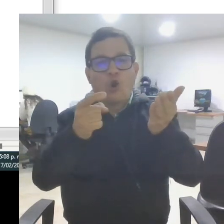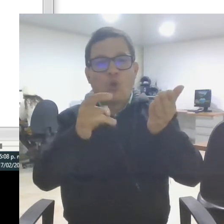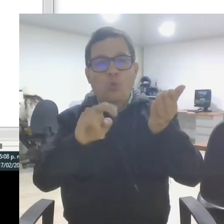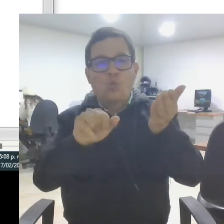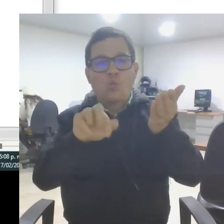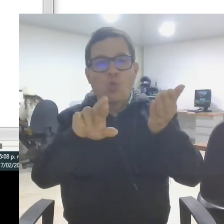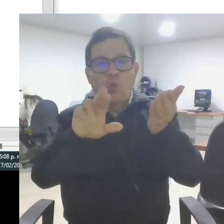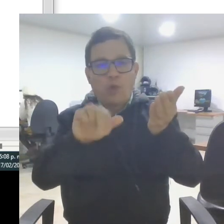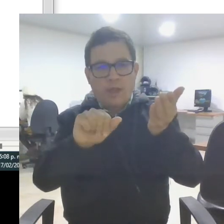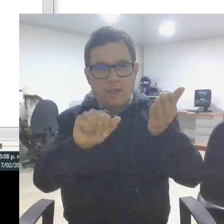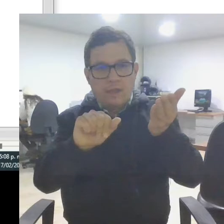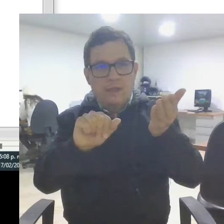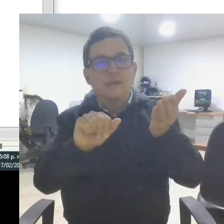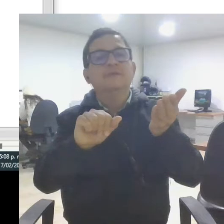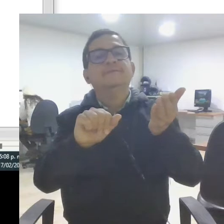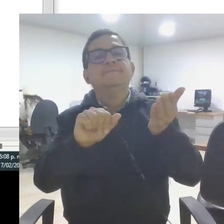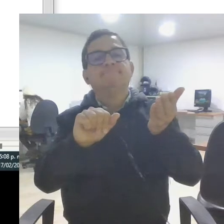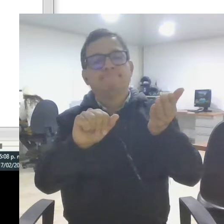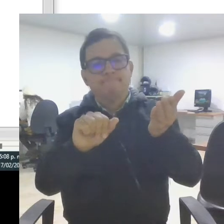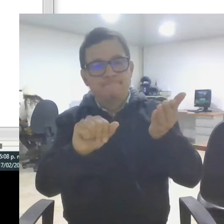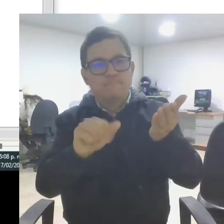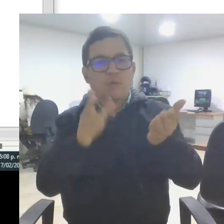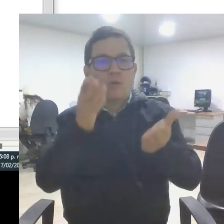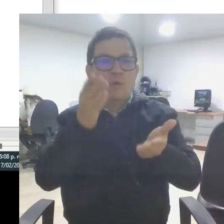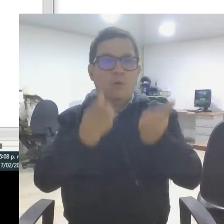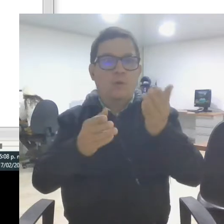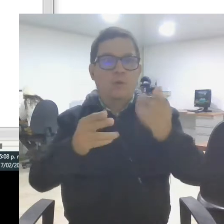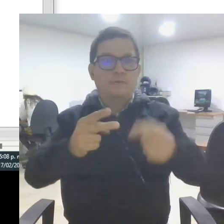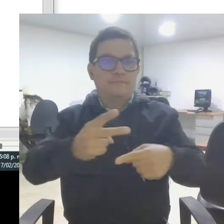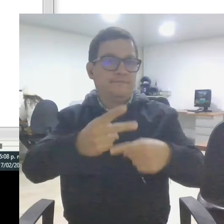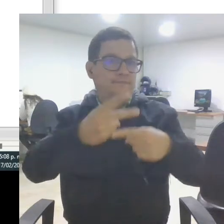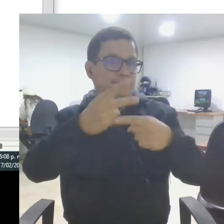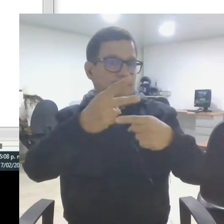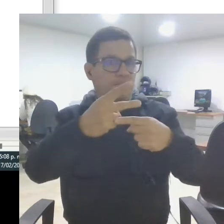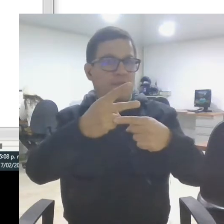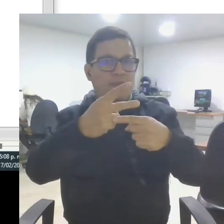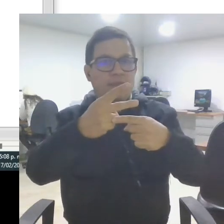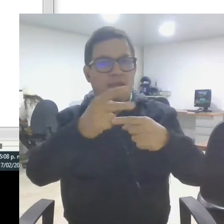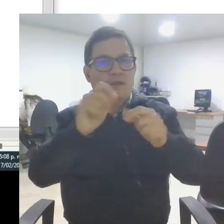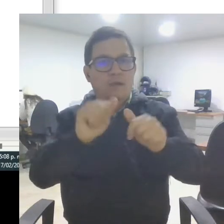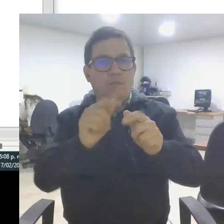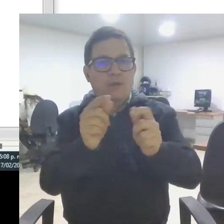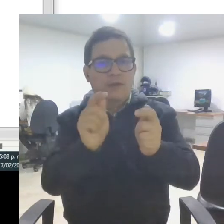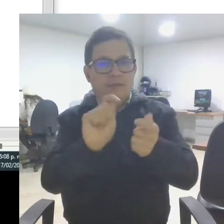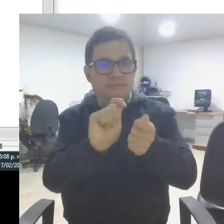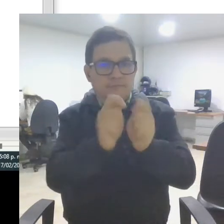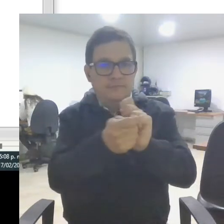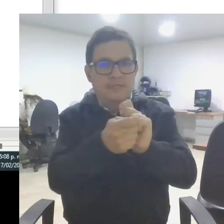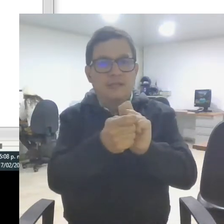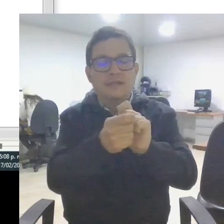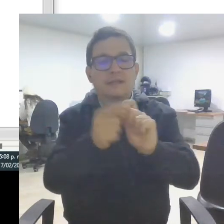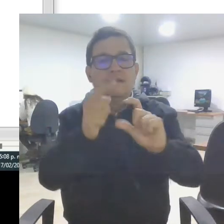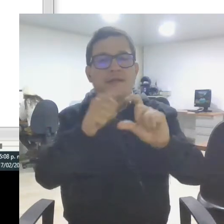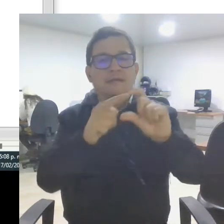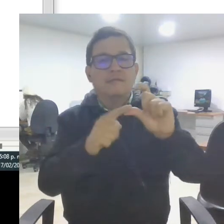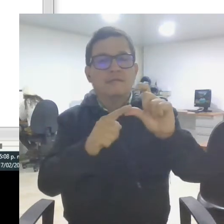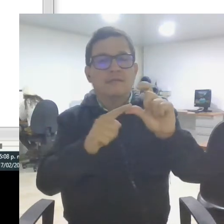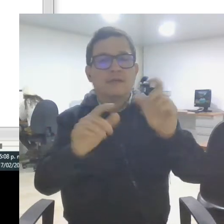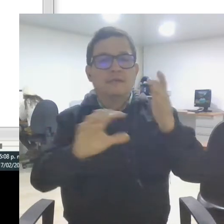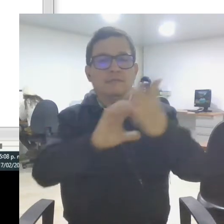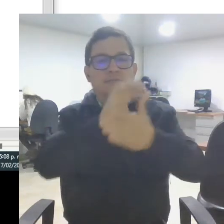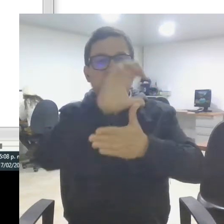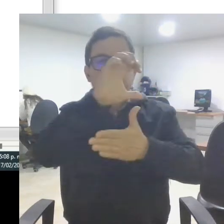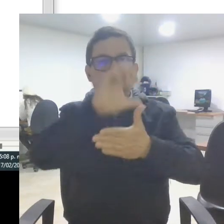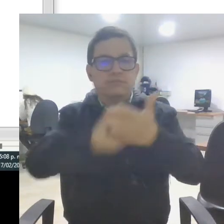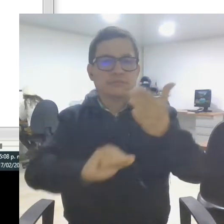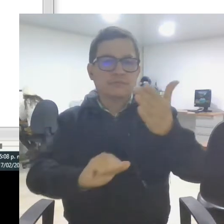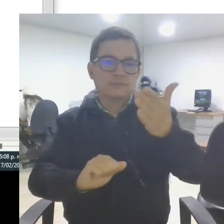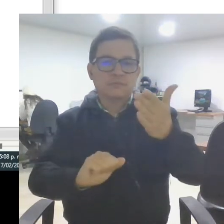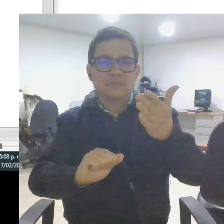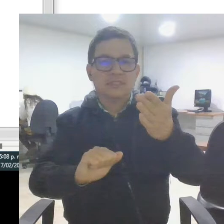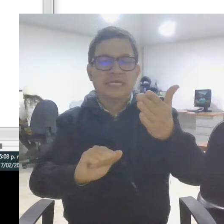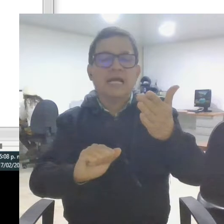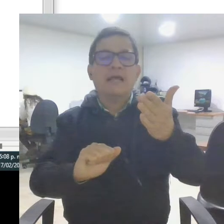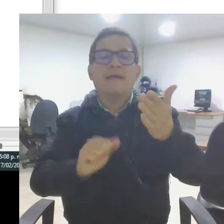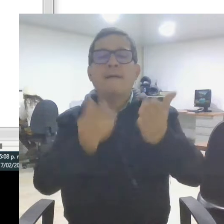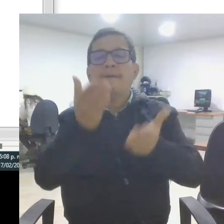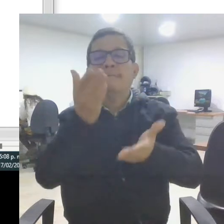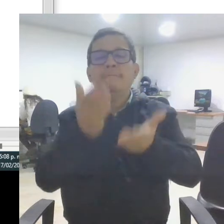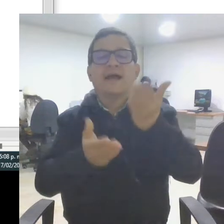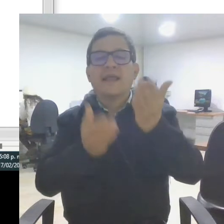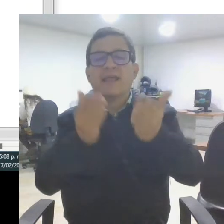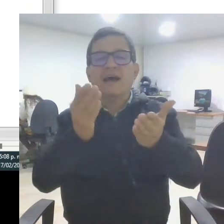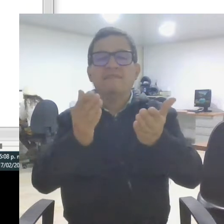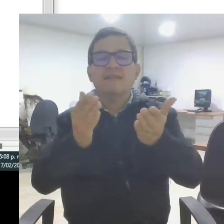una restricción mayor o igual, se puede convertir en una ecuación restando una variable de exceso del primer miembro